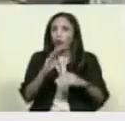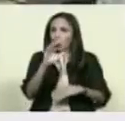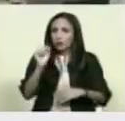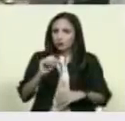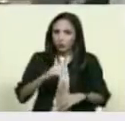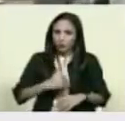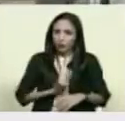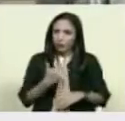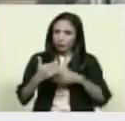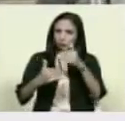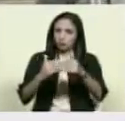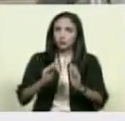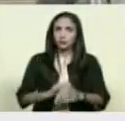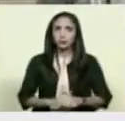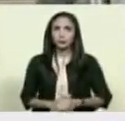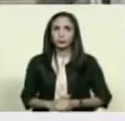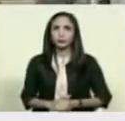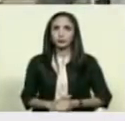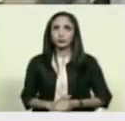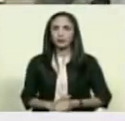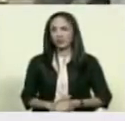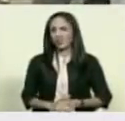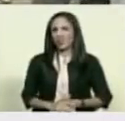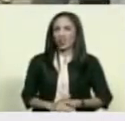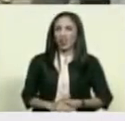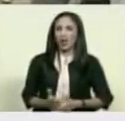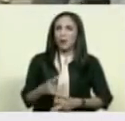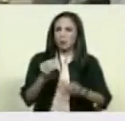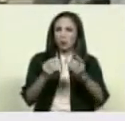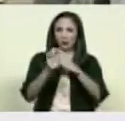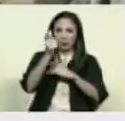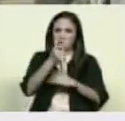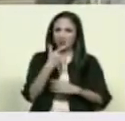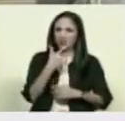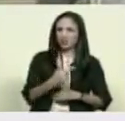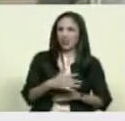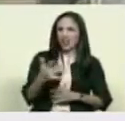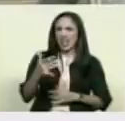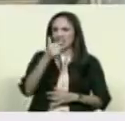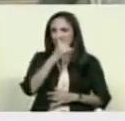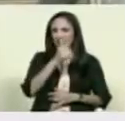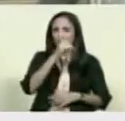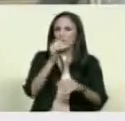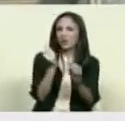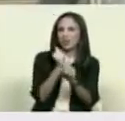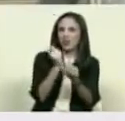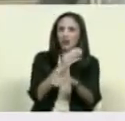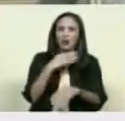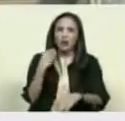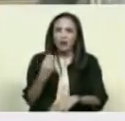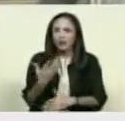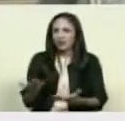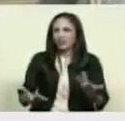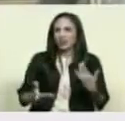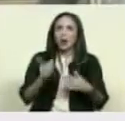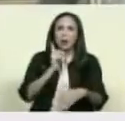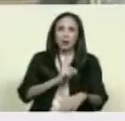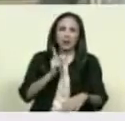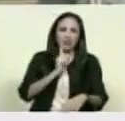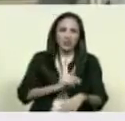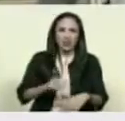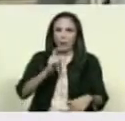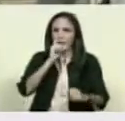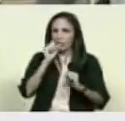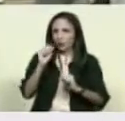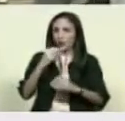posible, ¿verdad? Porque mucha gente salió a decir, no, ese plan Chamba Juvenil, eso es mentira. Mentira de Maduro. Ese